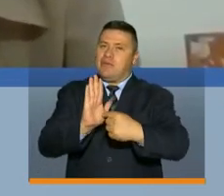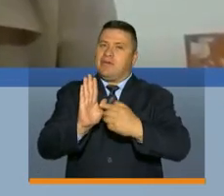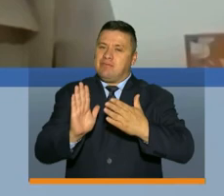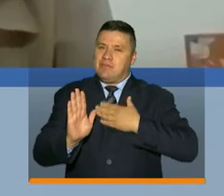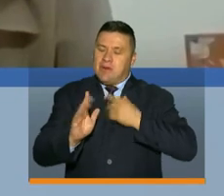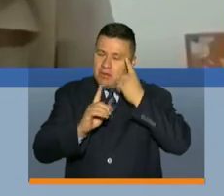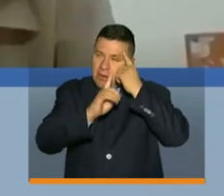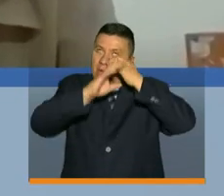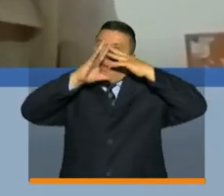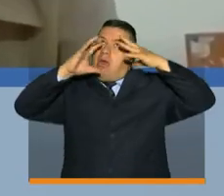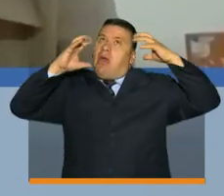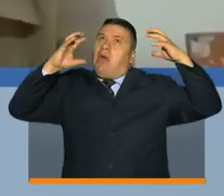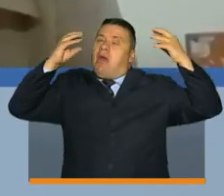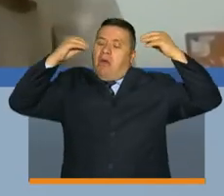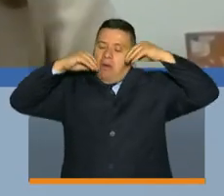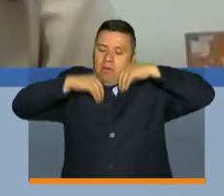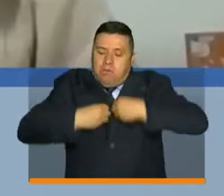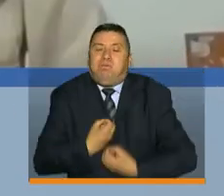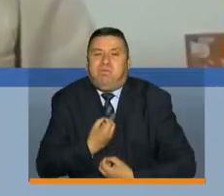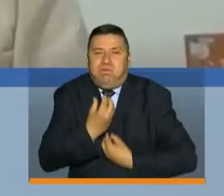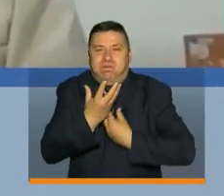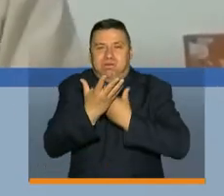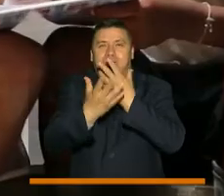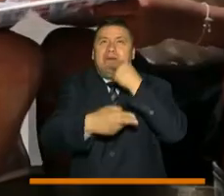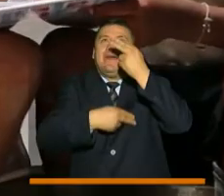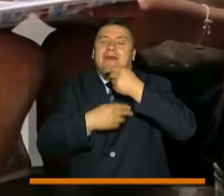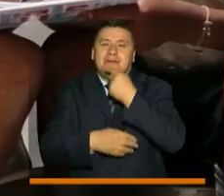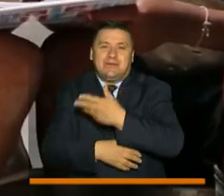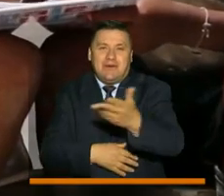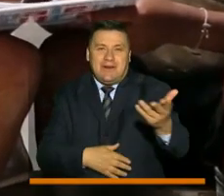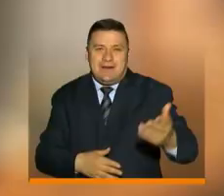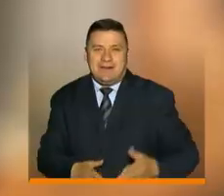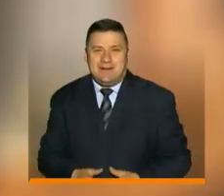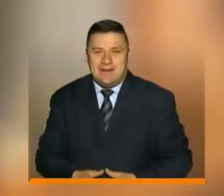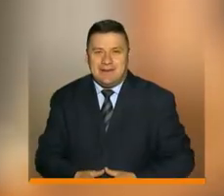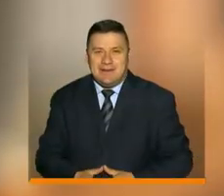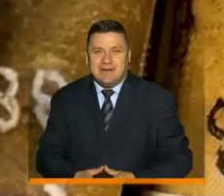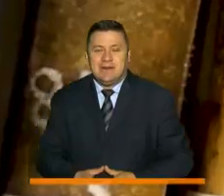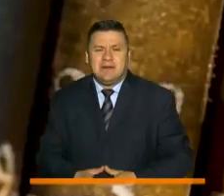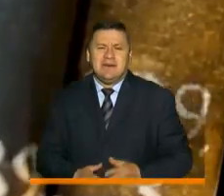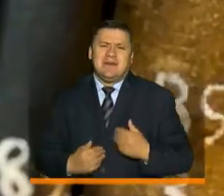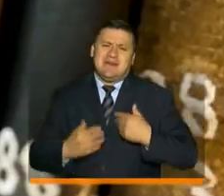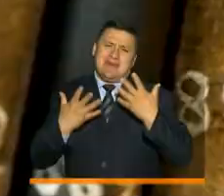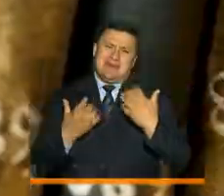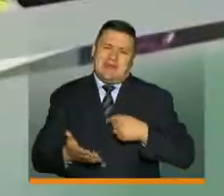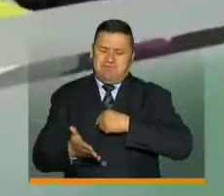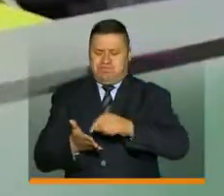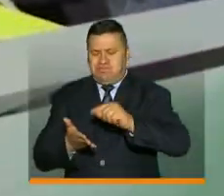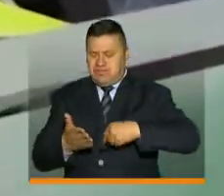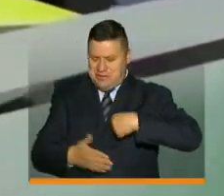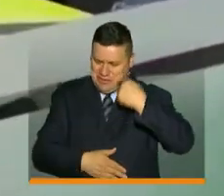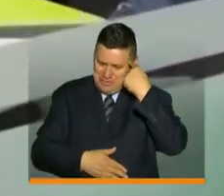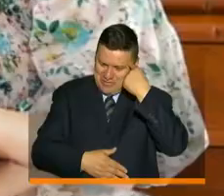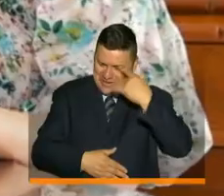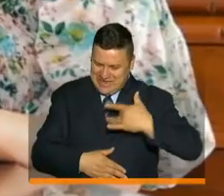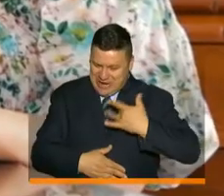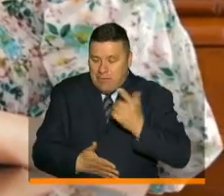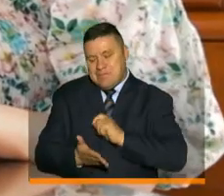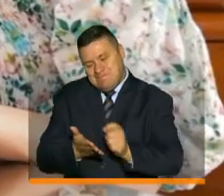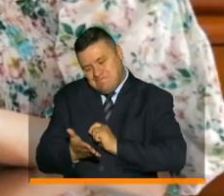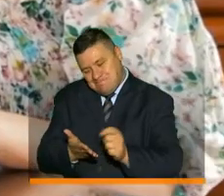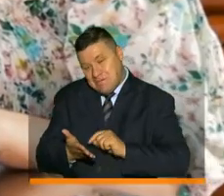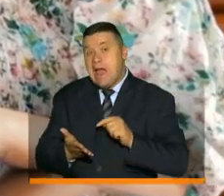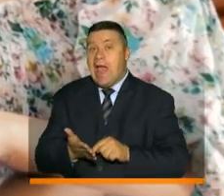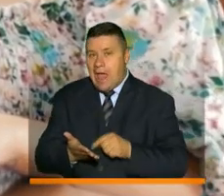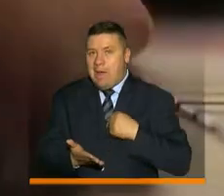nuestra imaginación podemos crear grandes historias. Yo quiero escribir lo que pienso y lo que siento. Y por